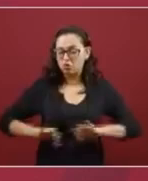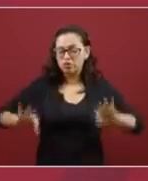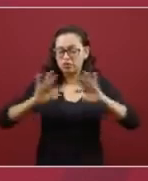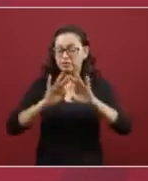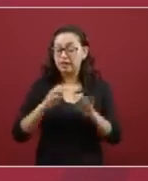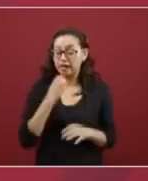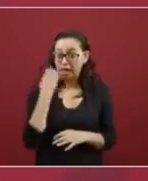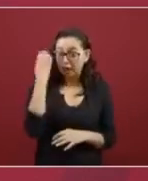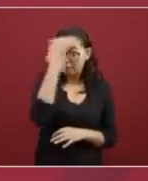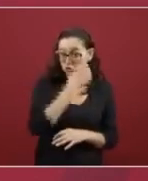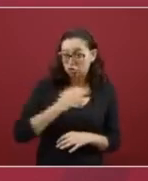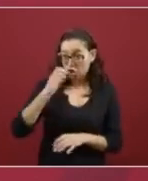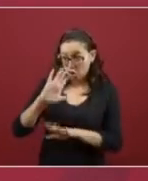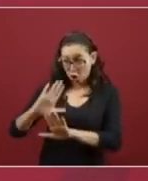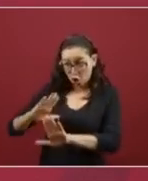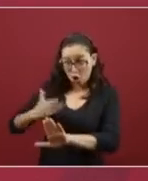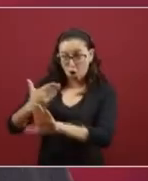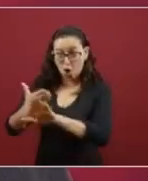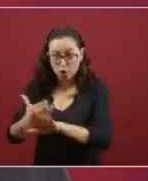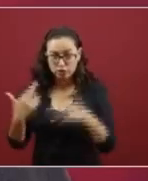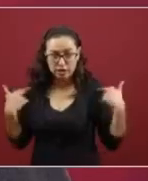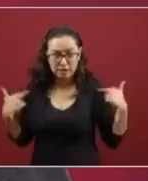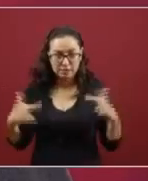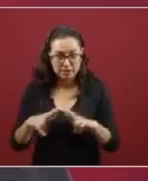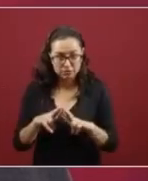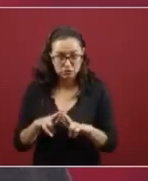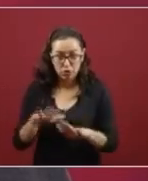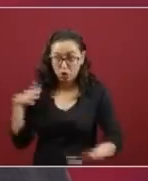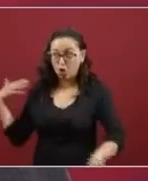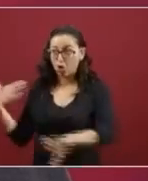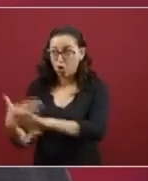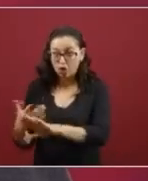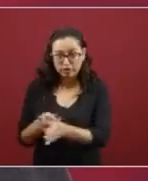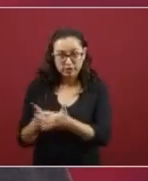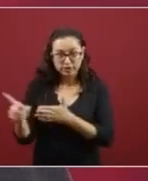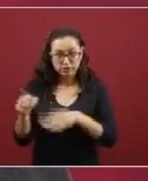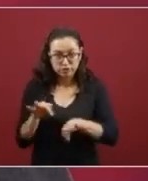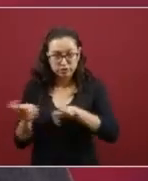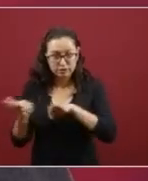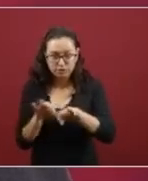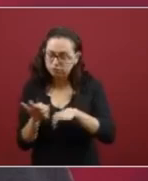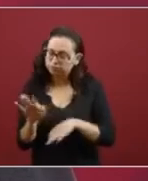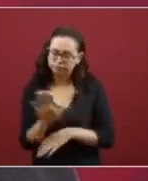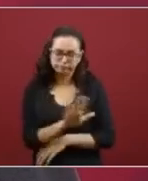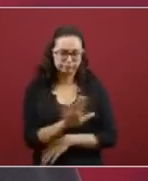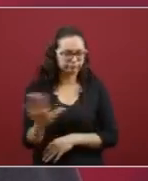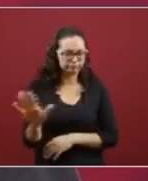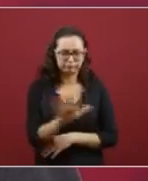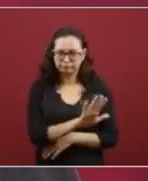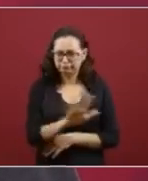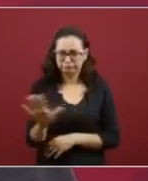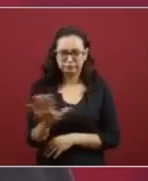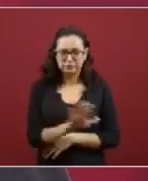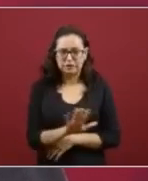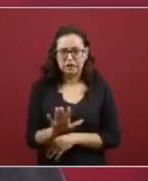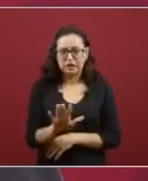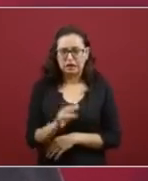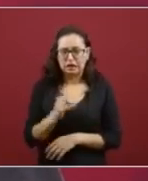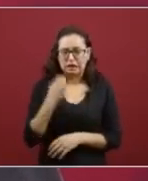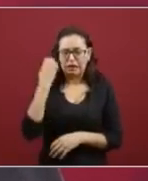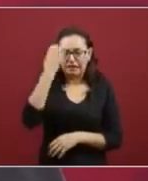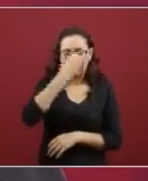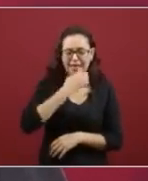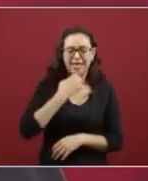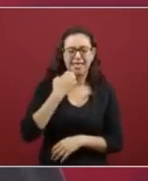de afectar a los maestros en sus derechos laborales. No se va a utilizar como un pretexto la